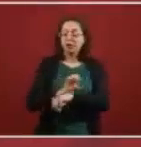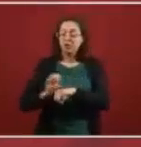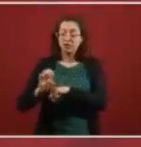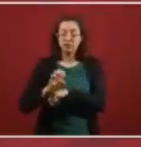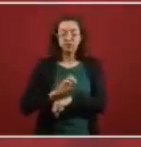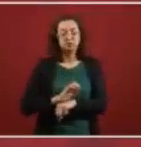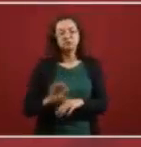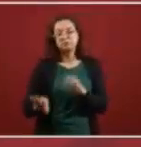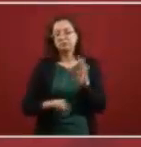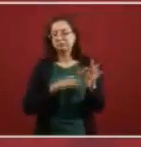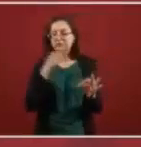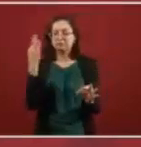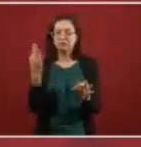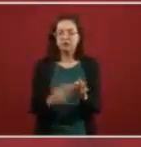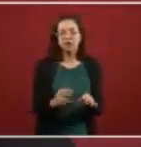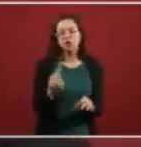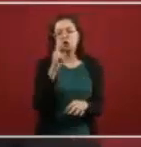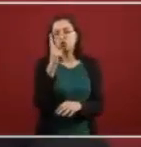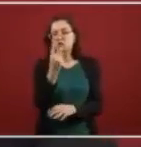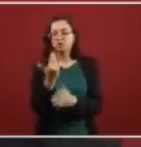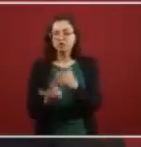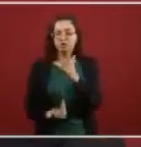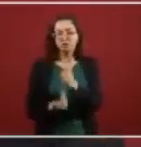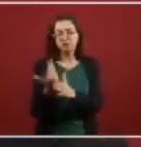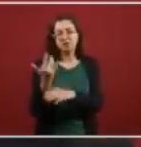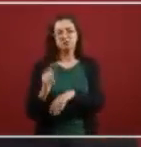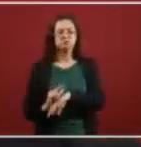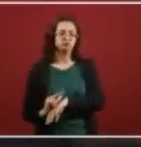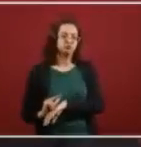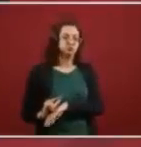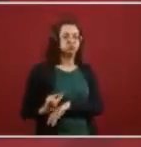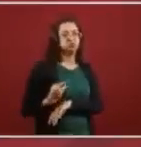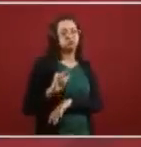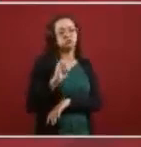al filo de las 2 de la madrugada hora de méxico